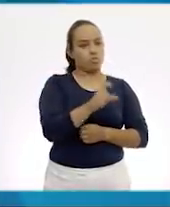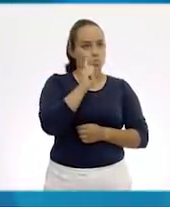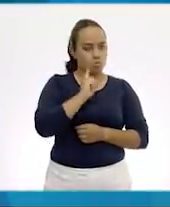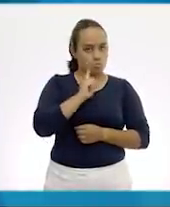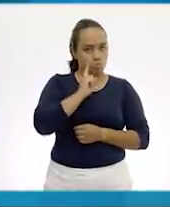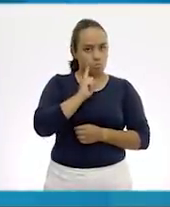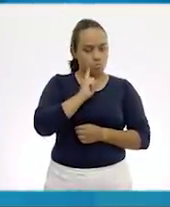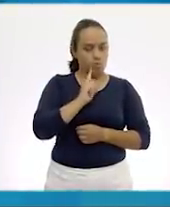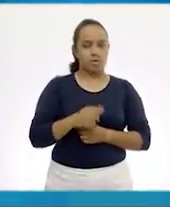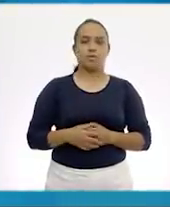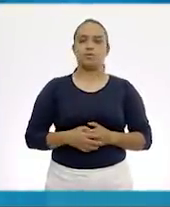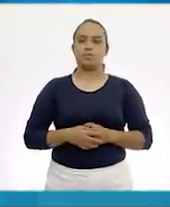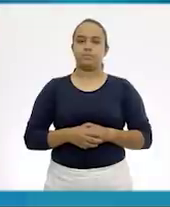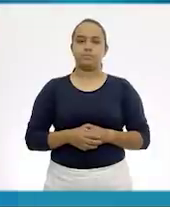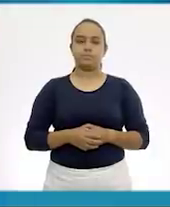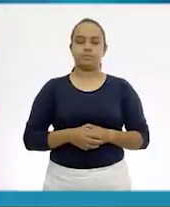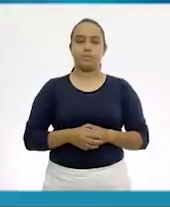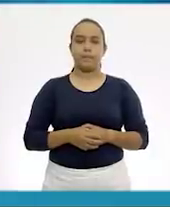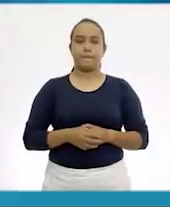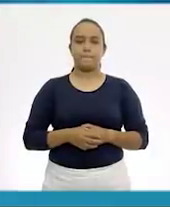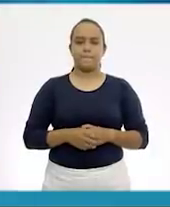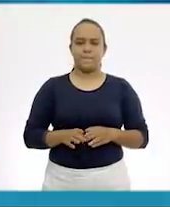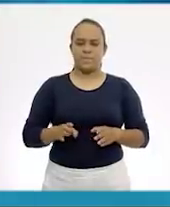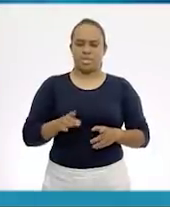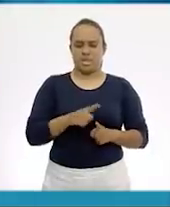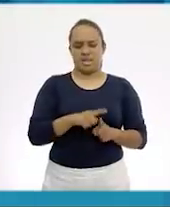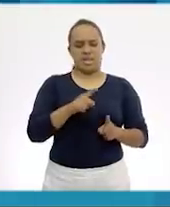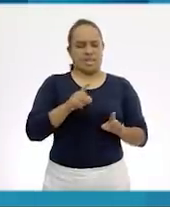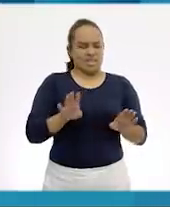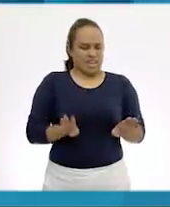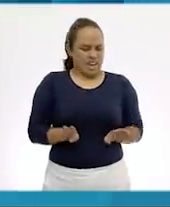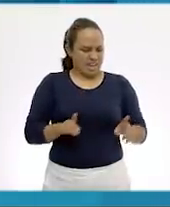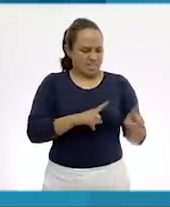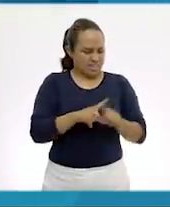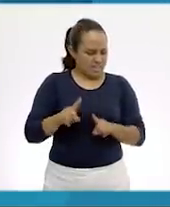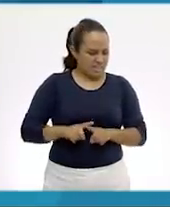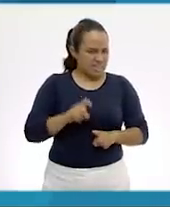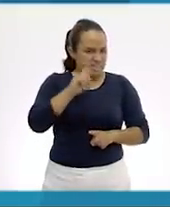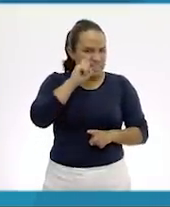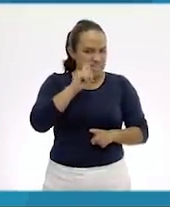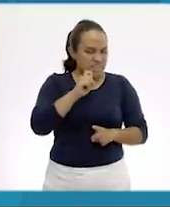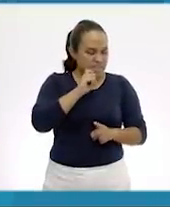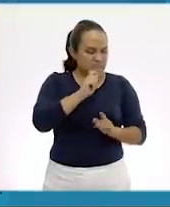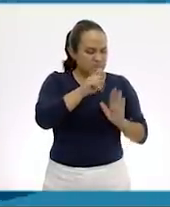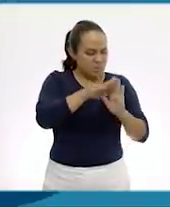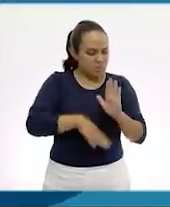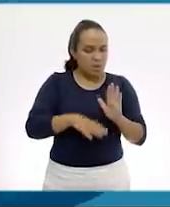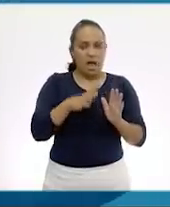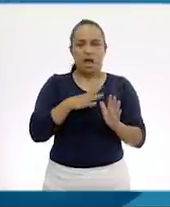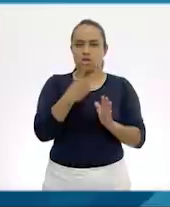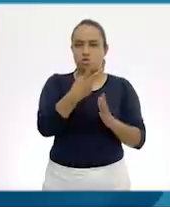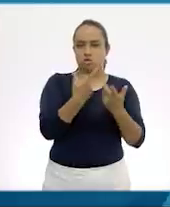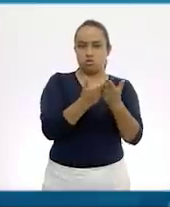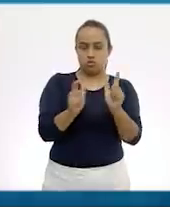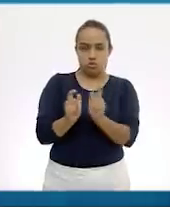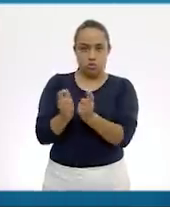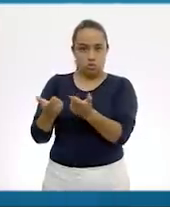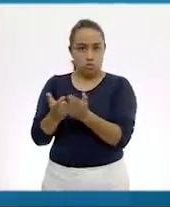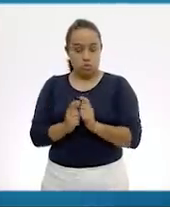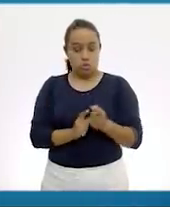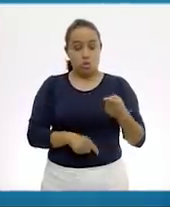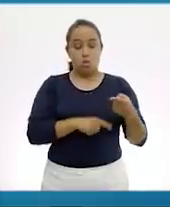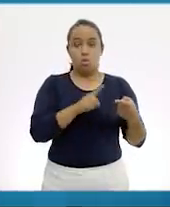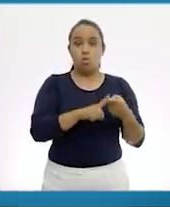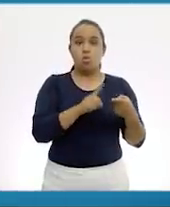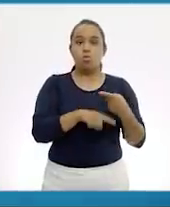hombre o mujer. Los caracteres sexuales pueden clasificarse en dos grupos y como bien señalabas,